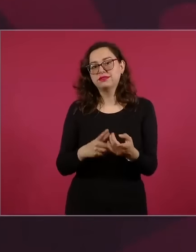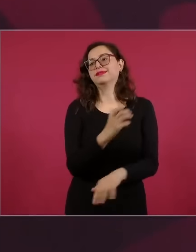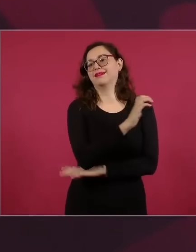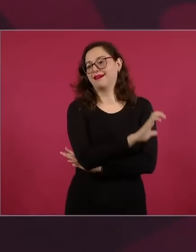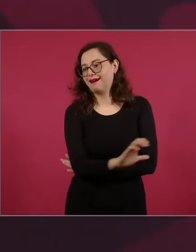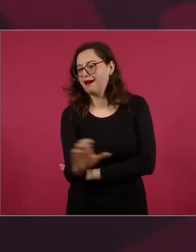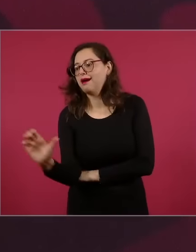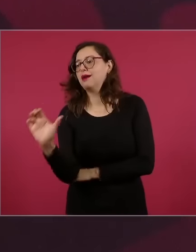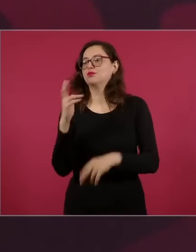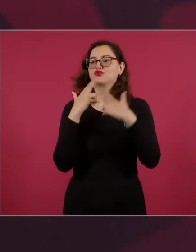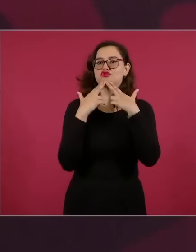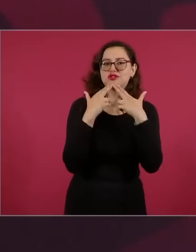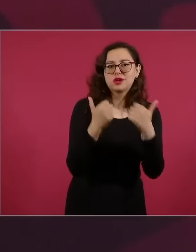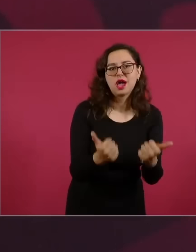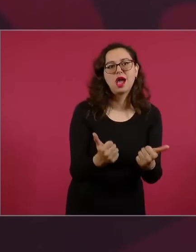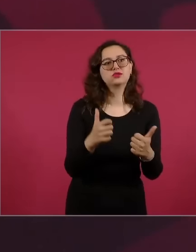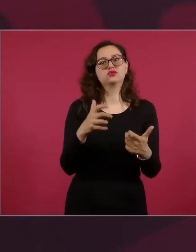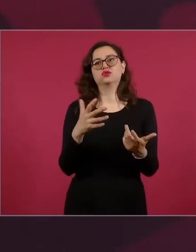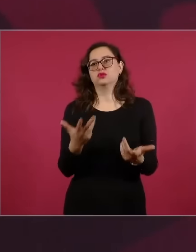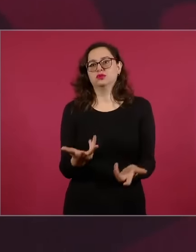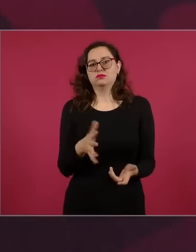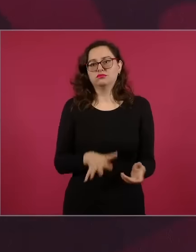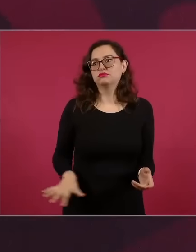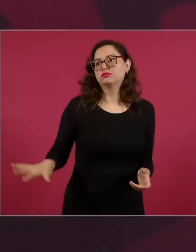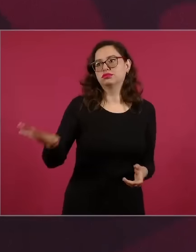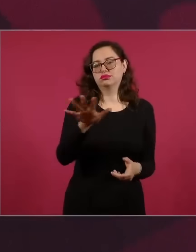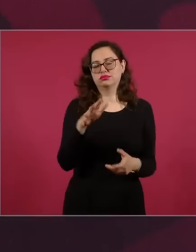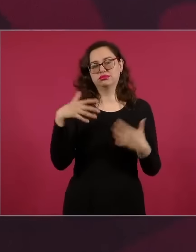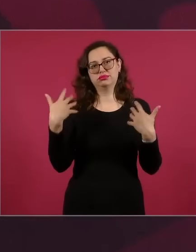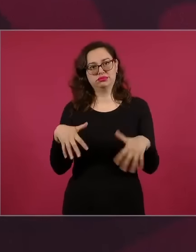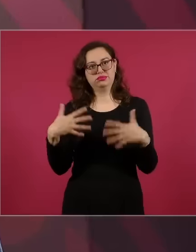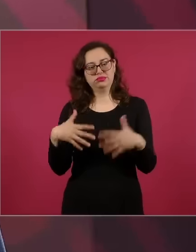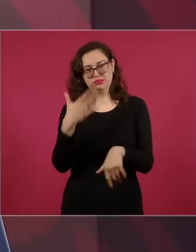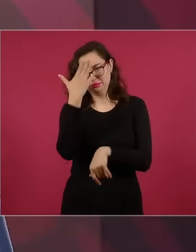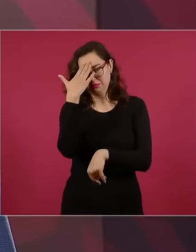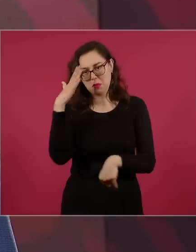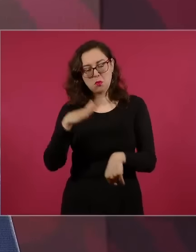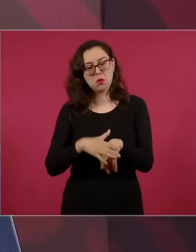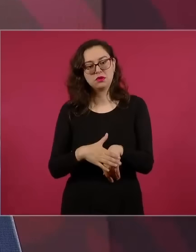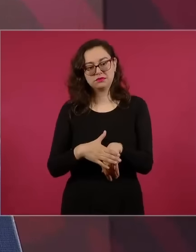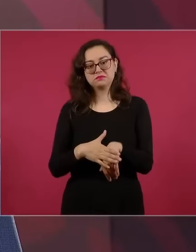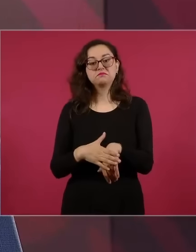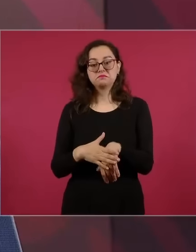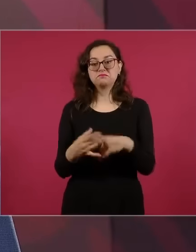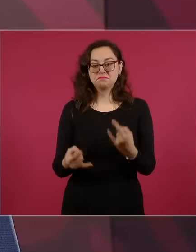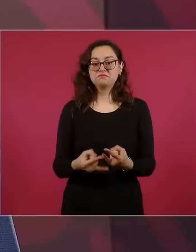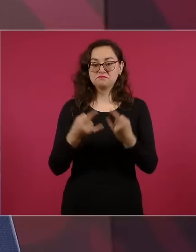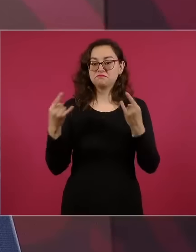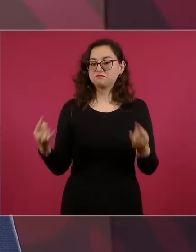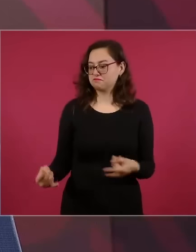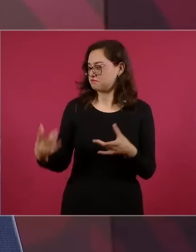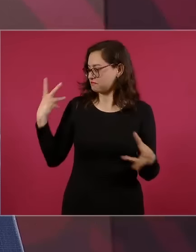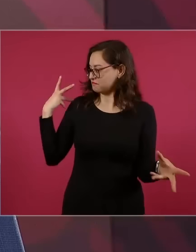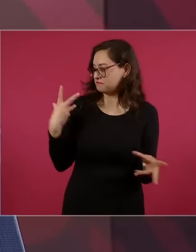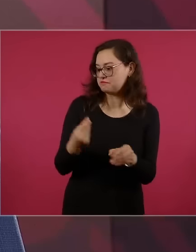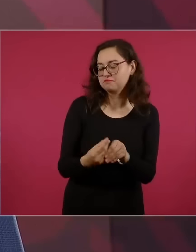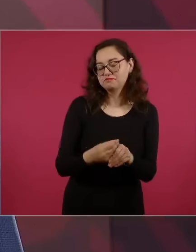rancherías. Entonces, no olvidar ese pasado, de dónde somos, de dónde